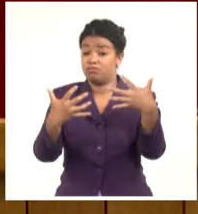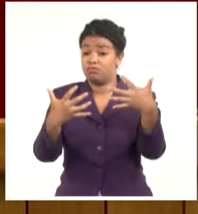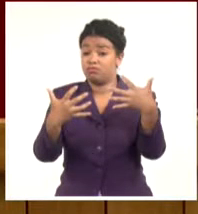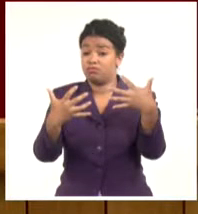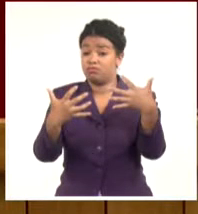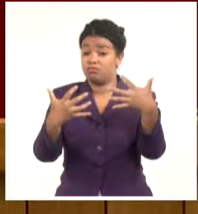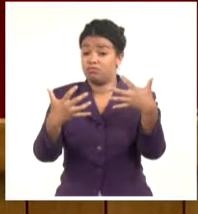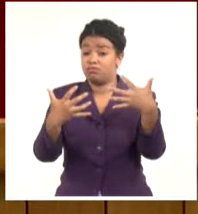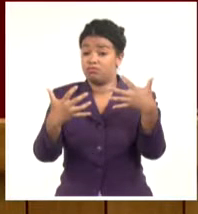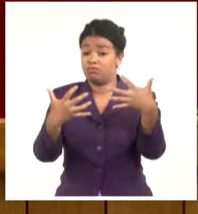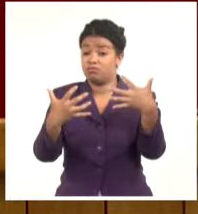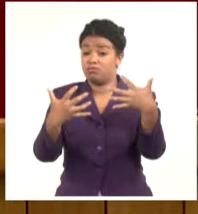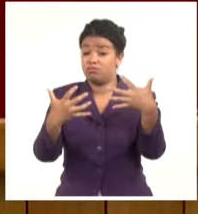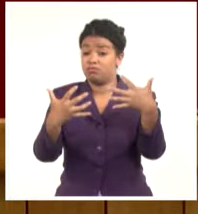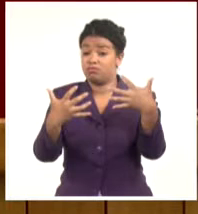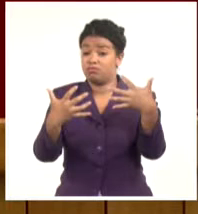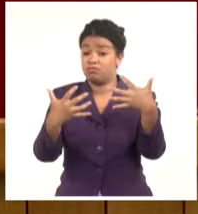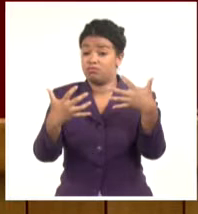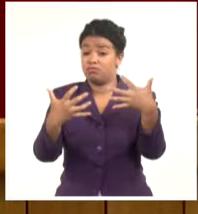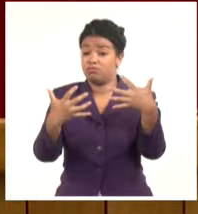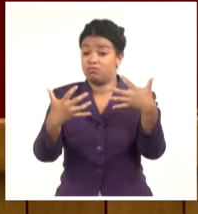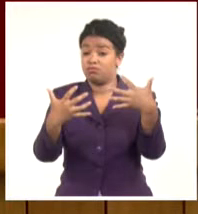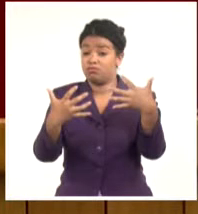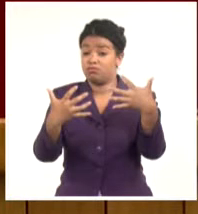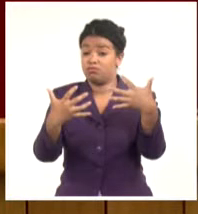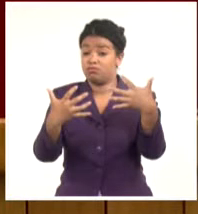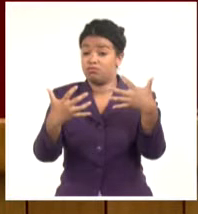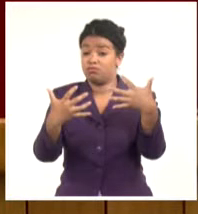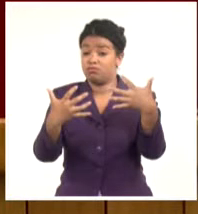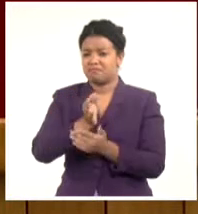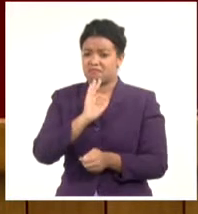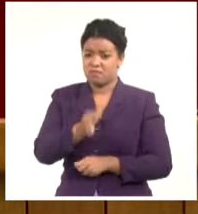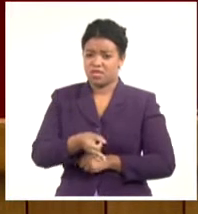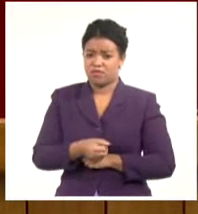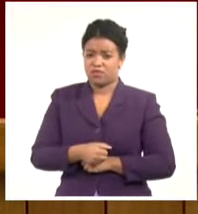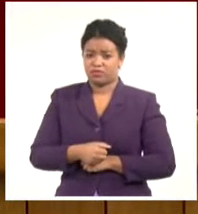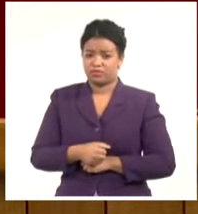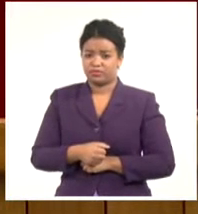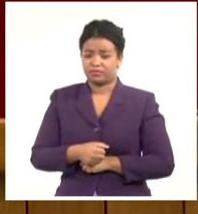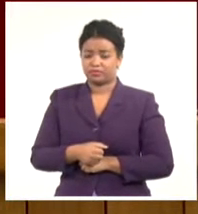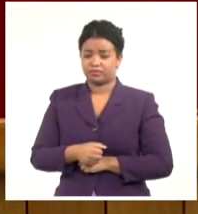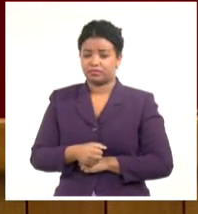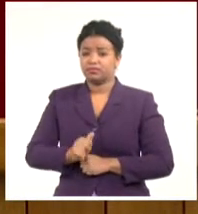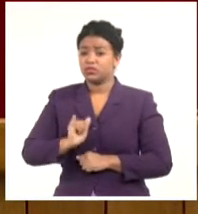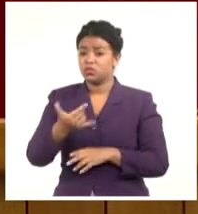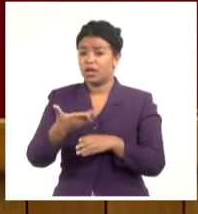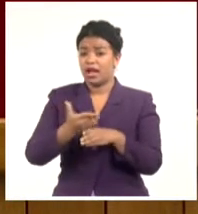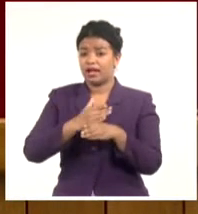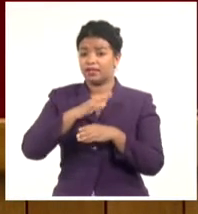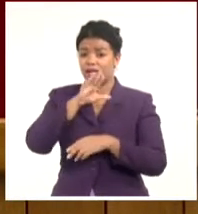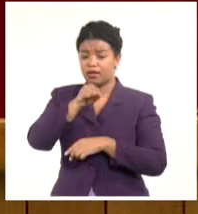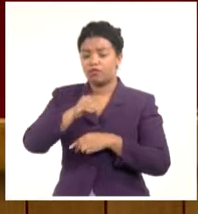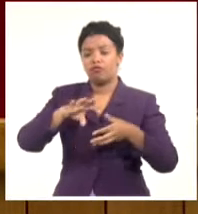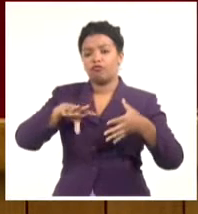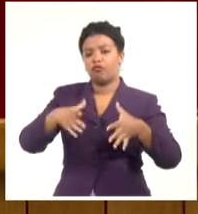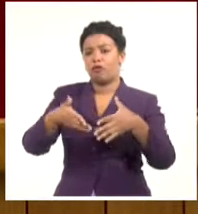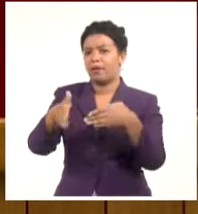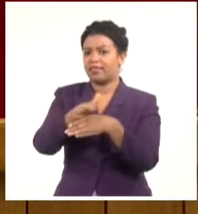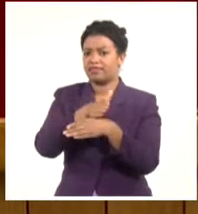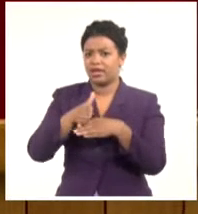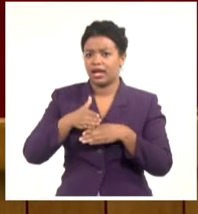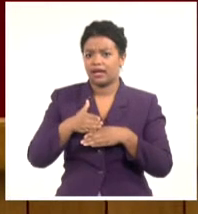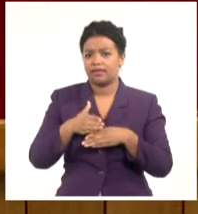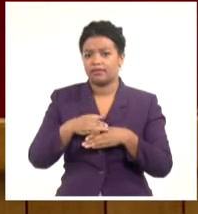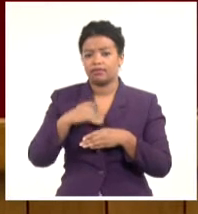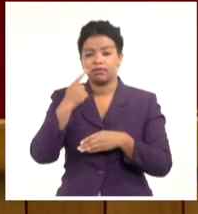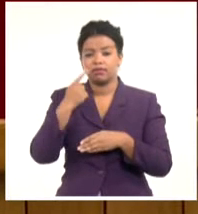diferencia, en esencia es continuidad. Una continuidad, como ya he dicho antes, dialéctica, que toma lo mejor